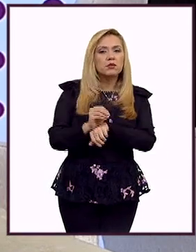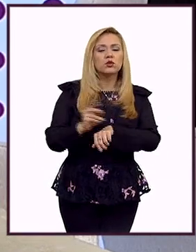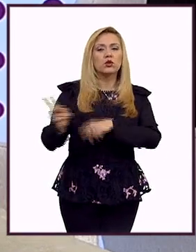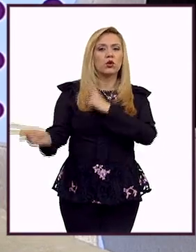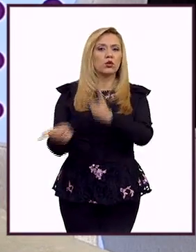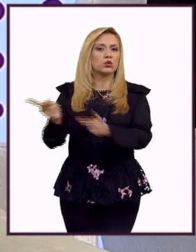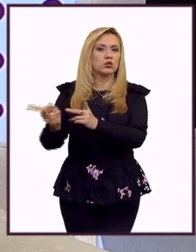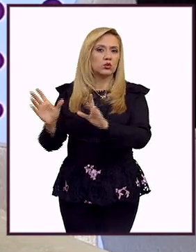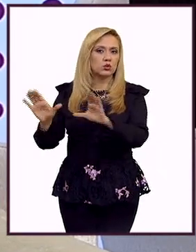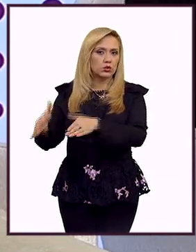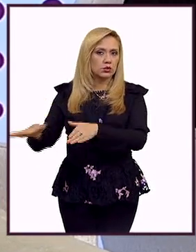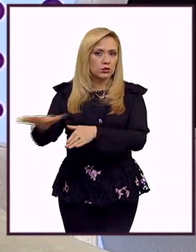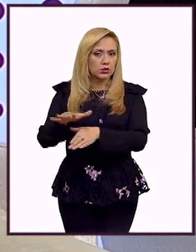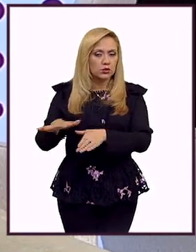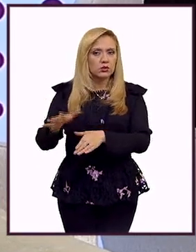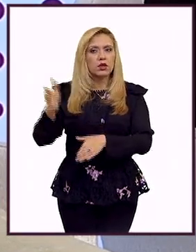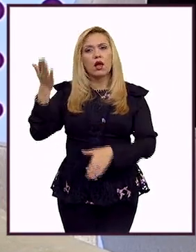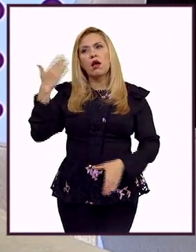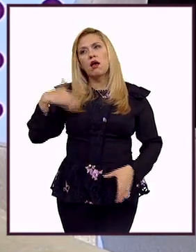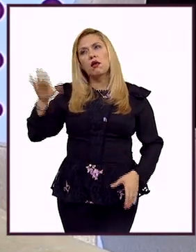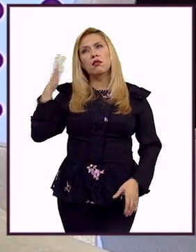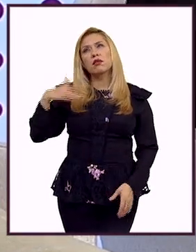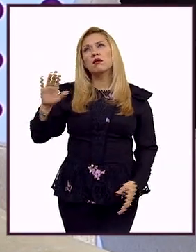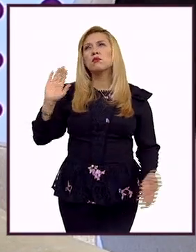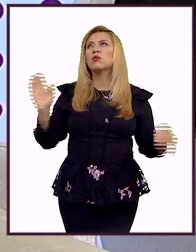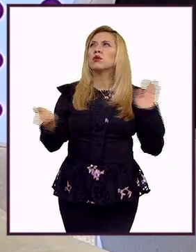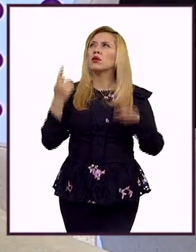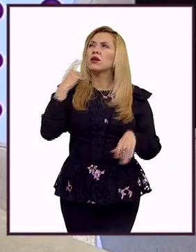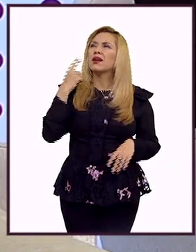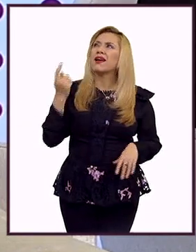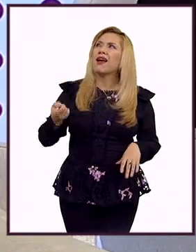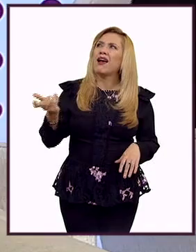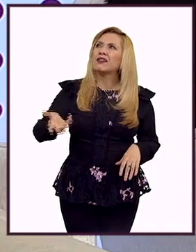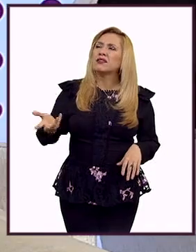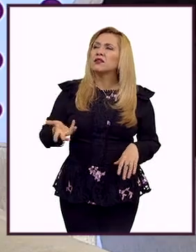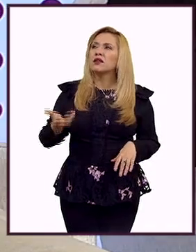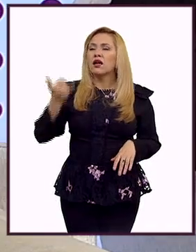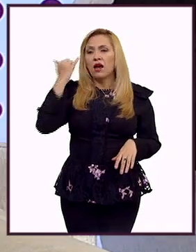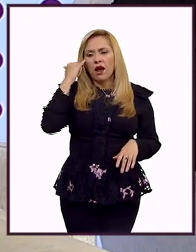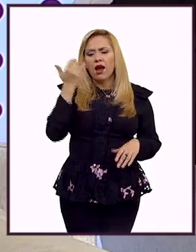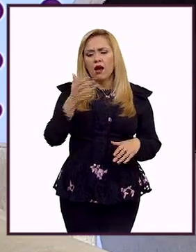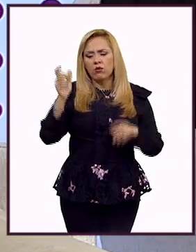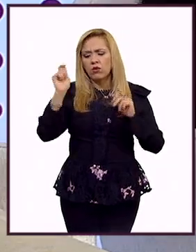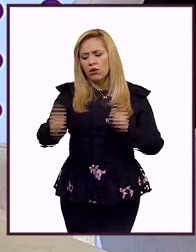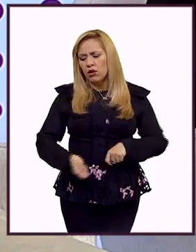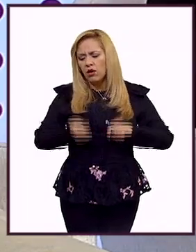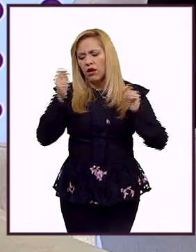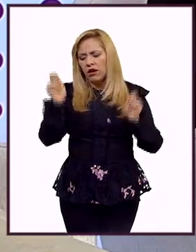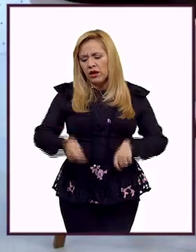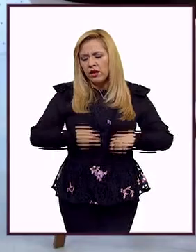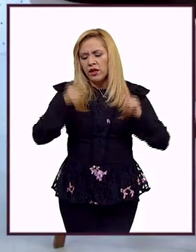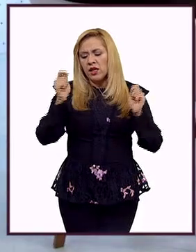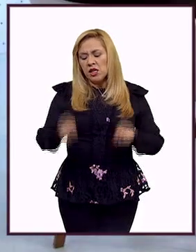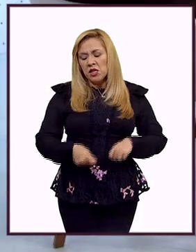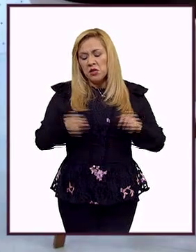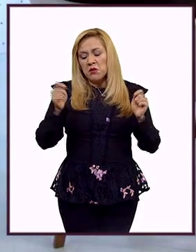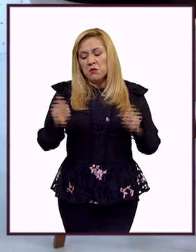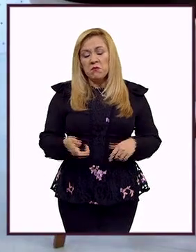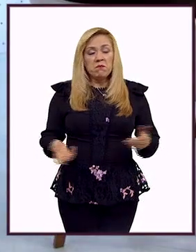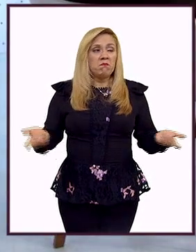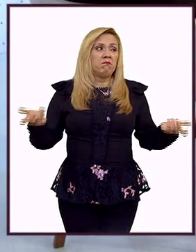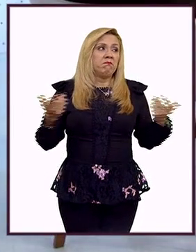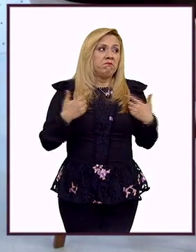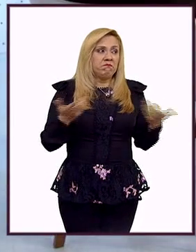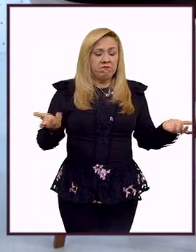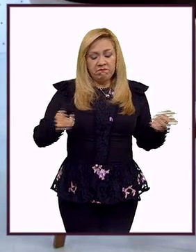durante muchos años, ¿qué hacían los campesinos en el mundo y en México, ¿no? Eran campesinos, pero no siendo indígenas, decían, bueno, nosotros reivindicamos